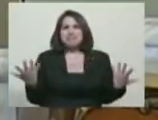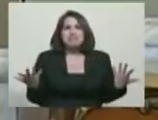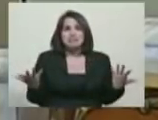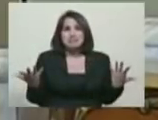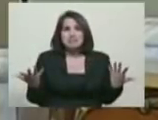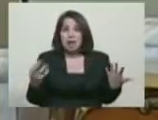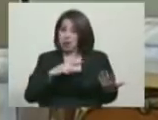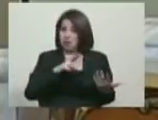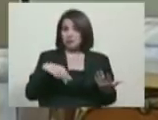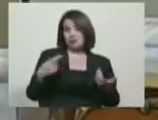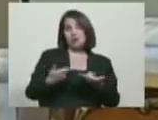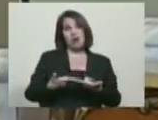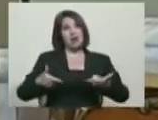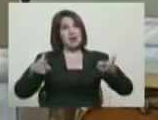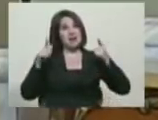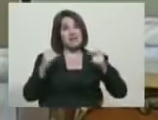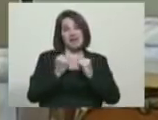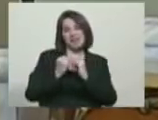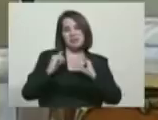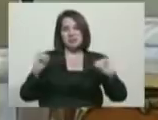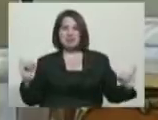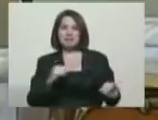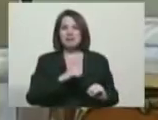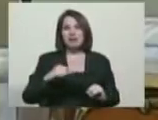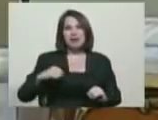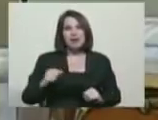Si somos un país independiente, soberano.